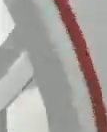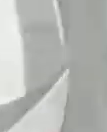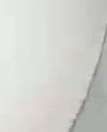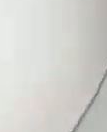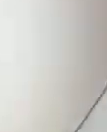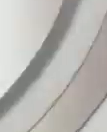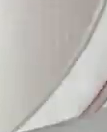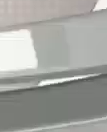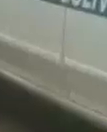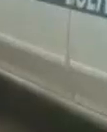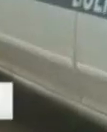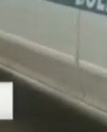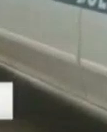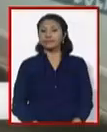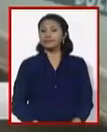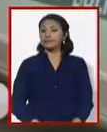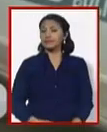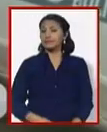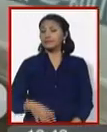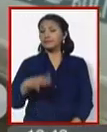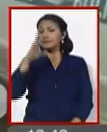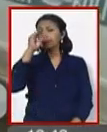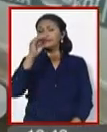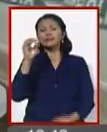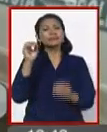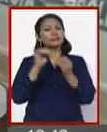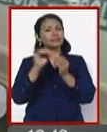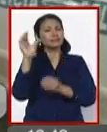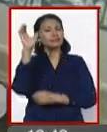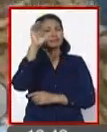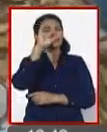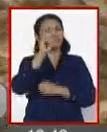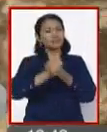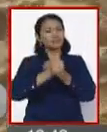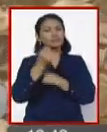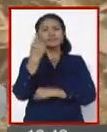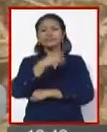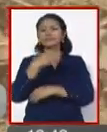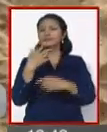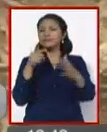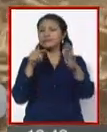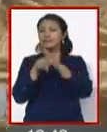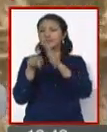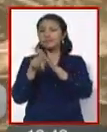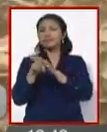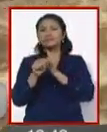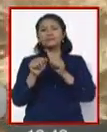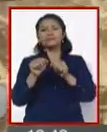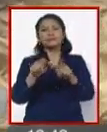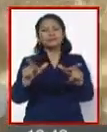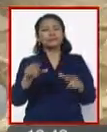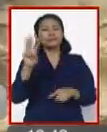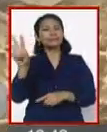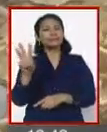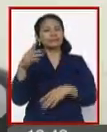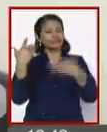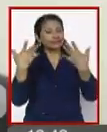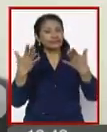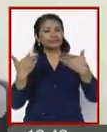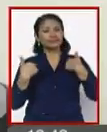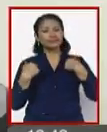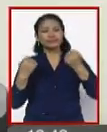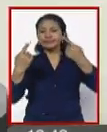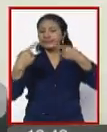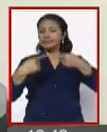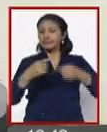En instantes, el delincuente más buscado por la policía en estos últimos días, que fue abatido a tiros en el municipio de Warnes, ya habría